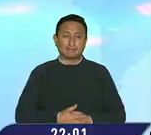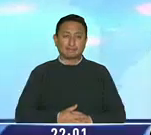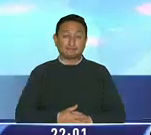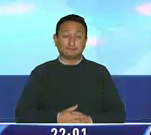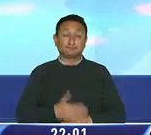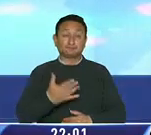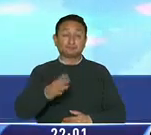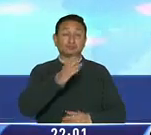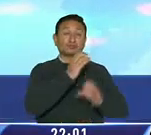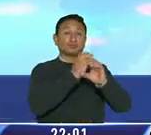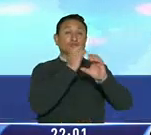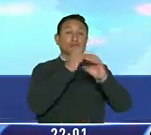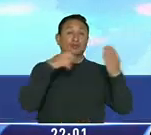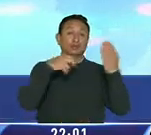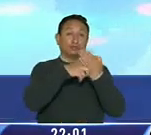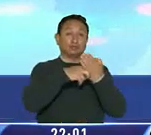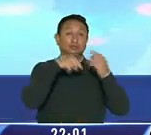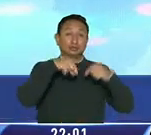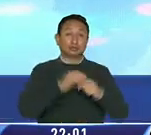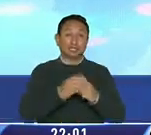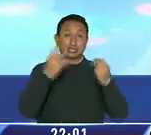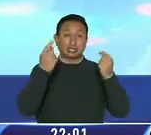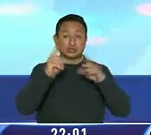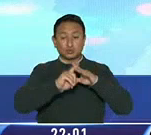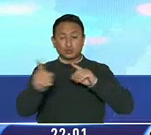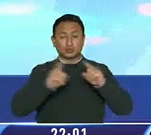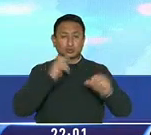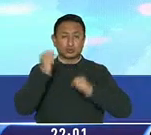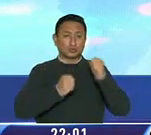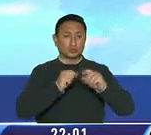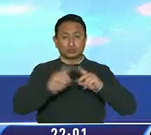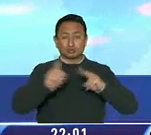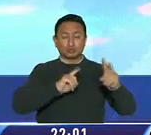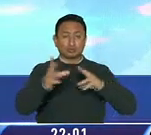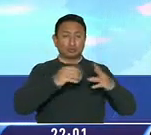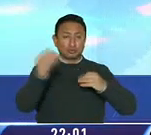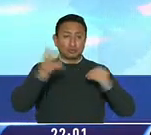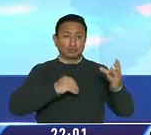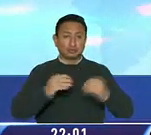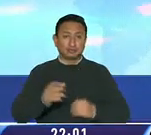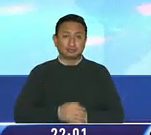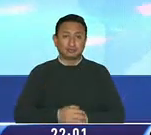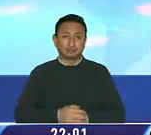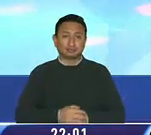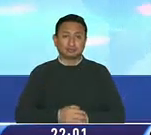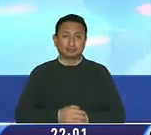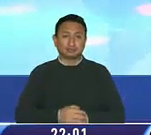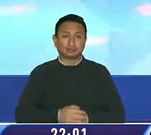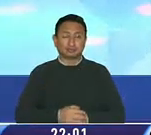Asimismo, en la terminal terrestre, muchos corrieron por el susto. En este momento aquí en el terminal,